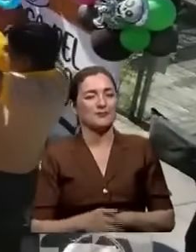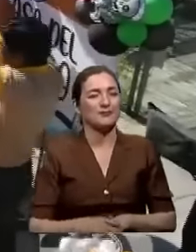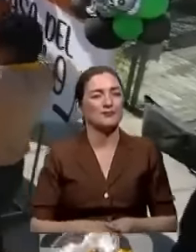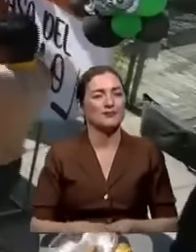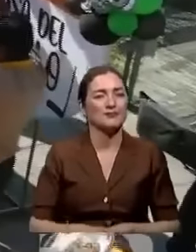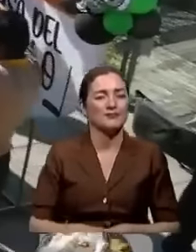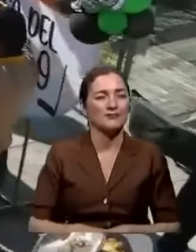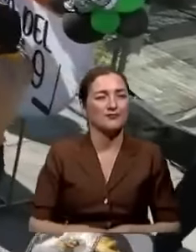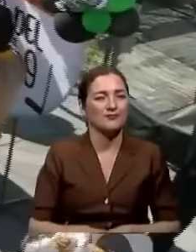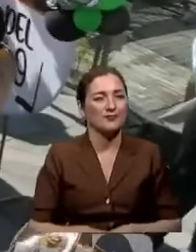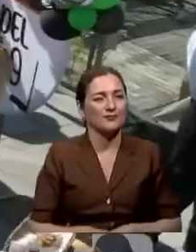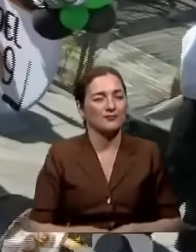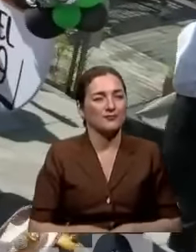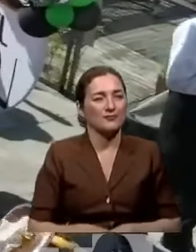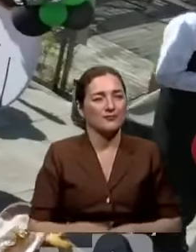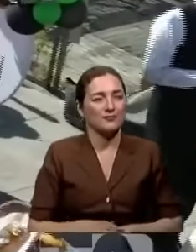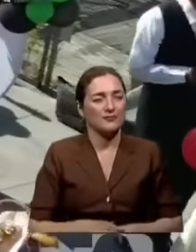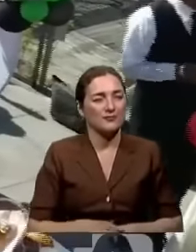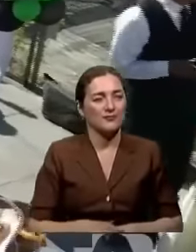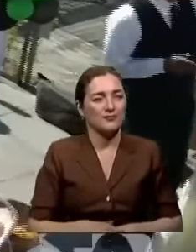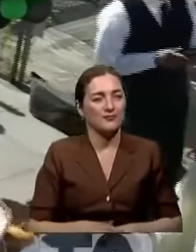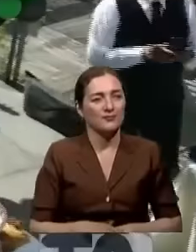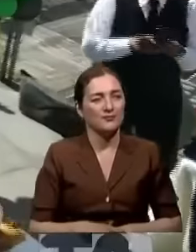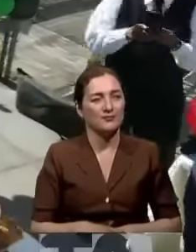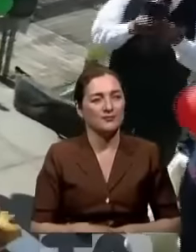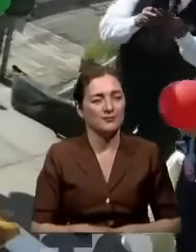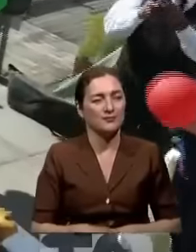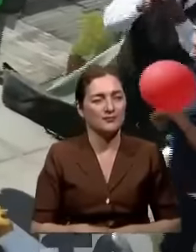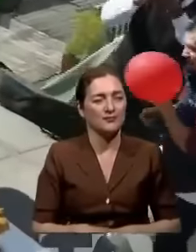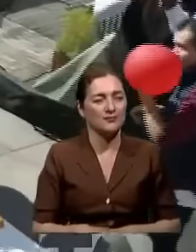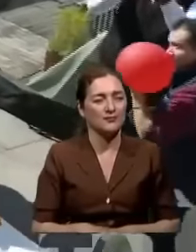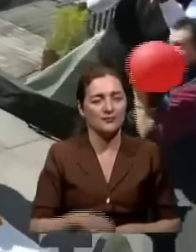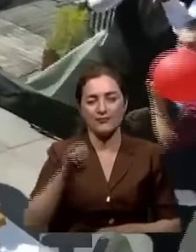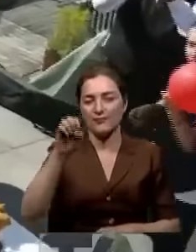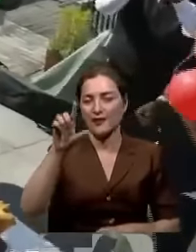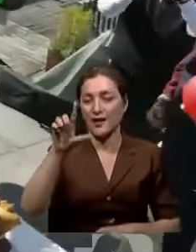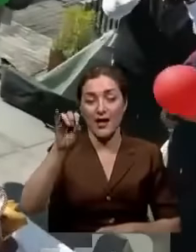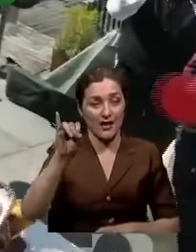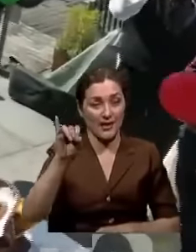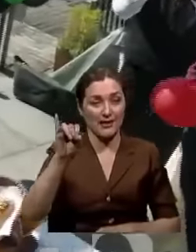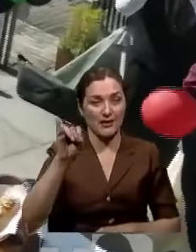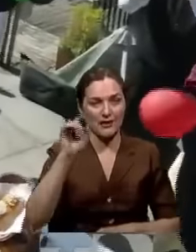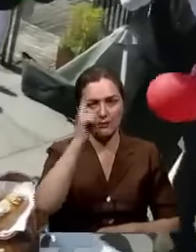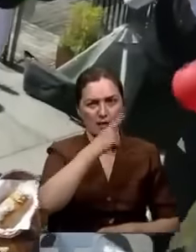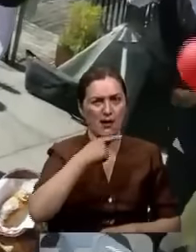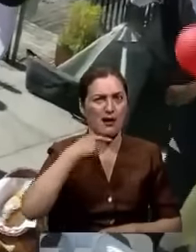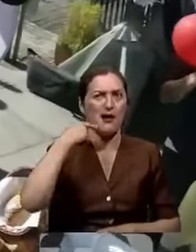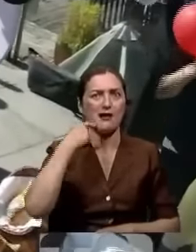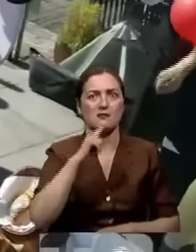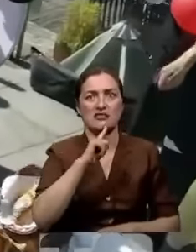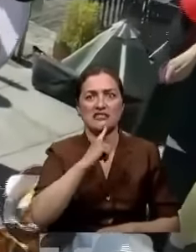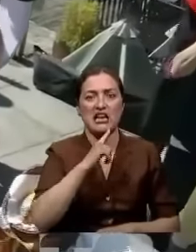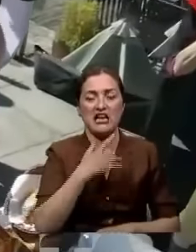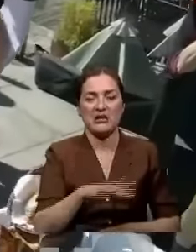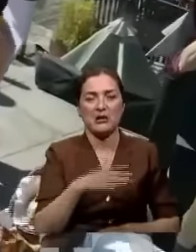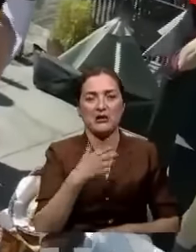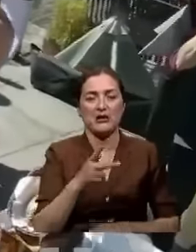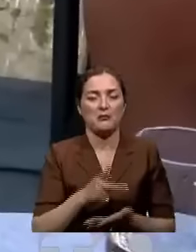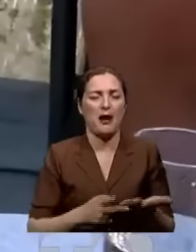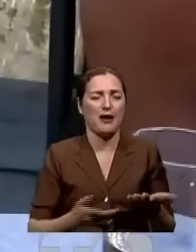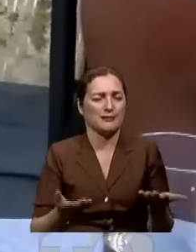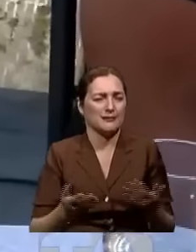la calificación que colocan a la Casa del Librillo. Elizabeth, tú el día de hoy has venido súper, súper seria.